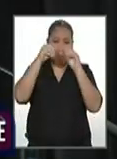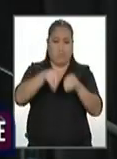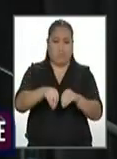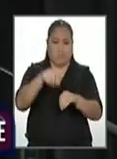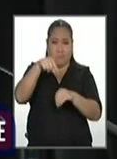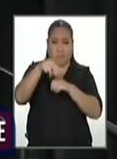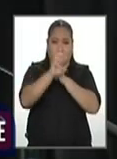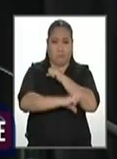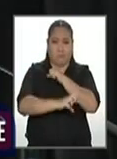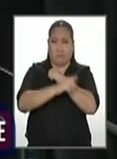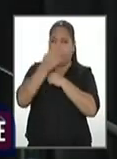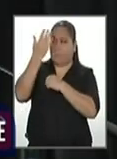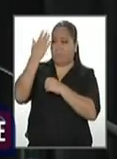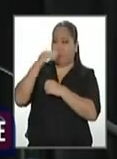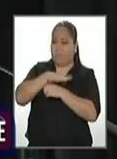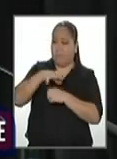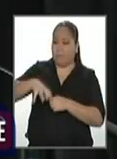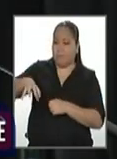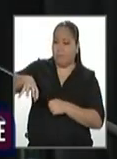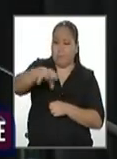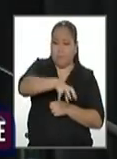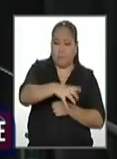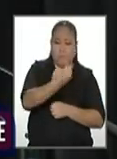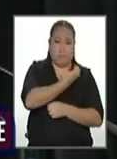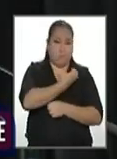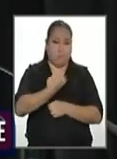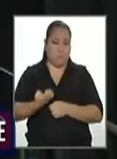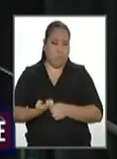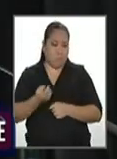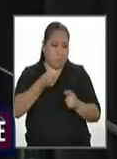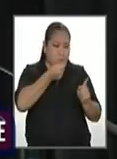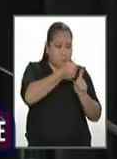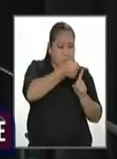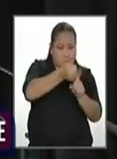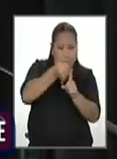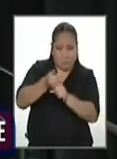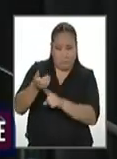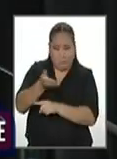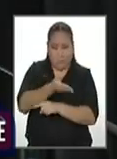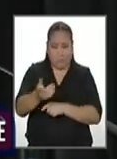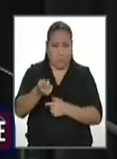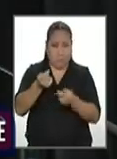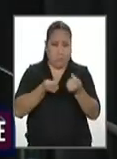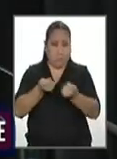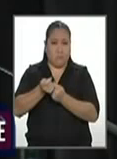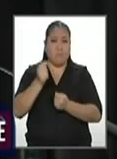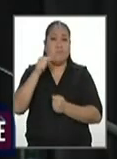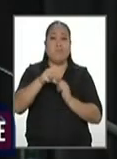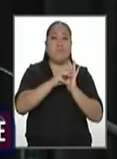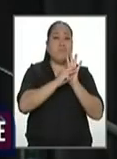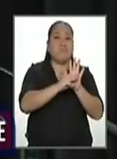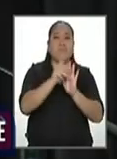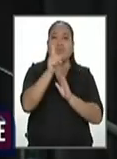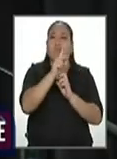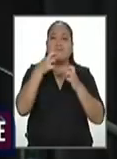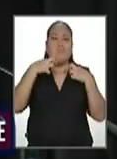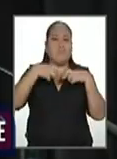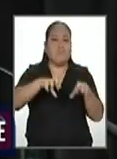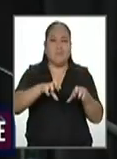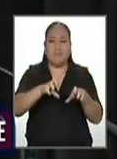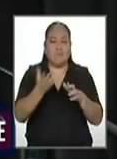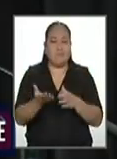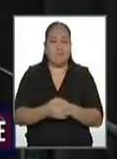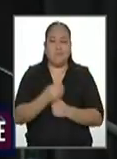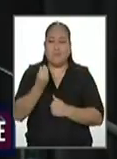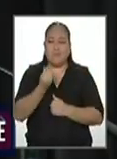país, ni desde los sectores, ni de los gobiernos locales, regionales, es porque este modelo no lo permite, porque está mirado solo